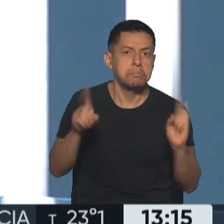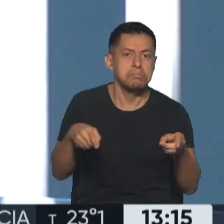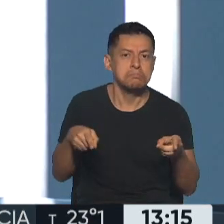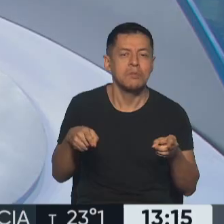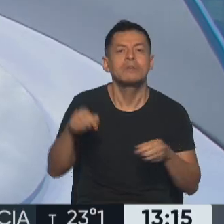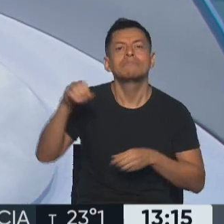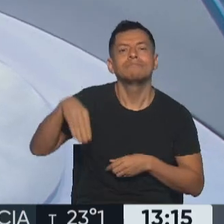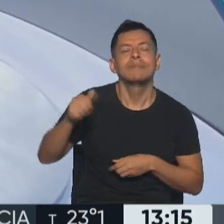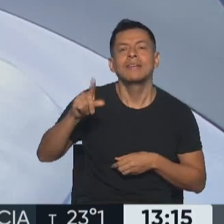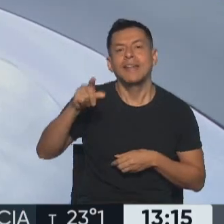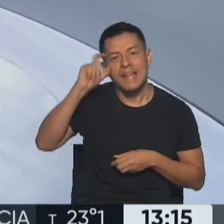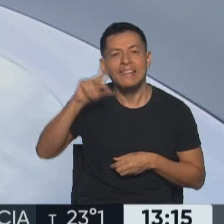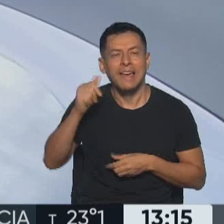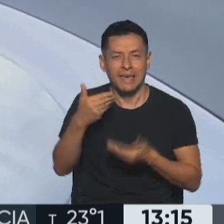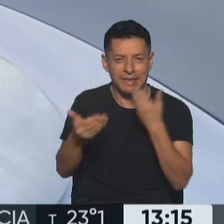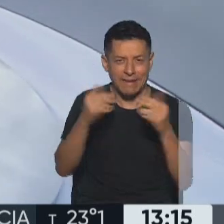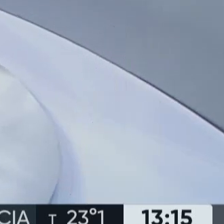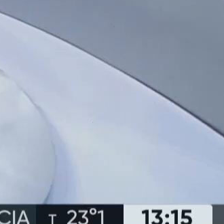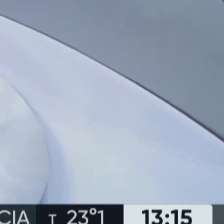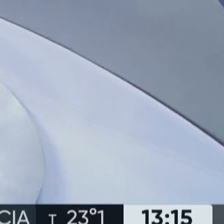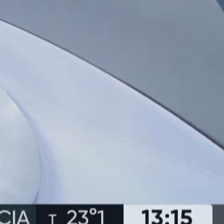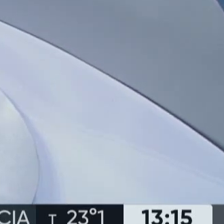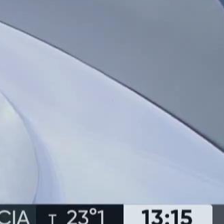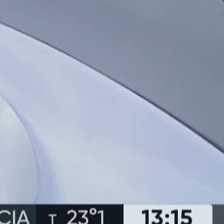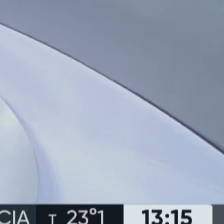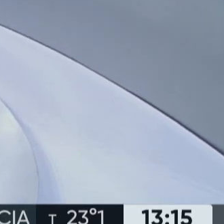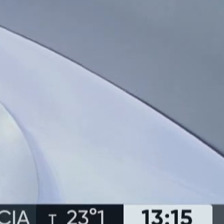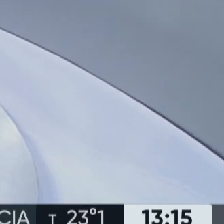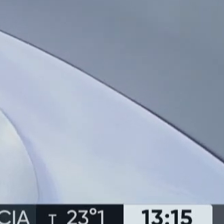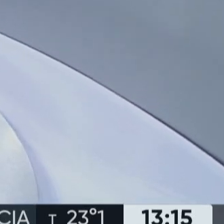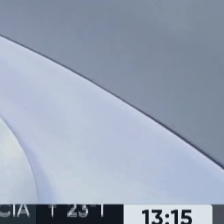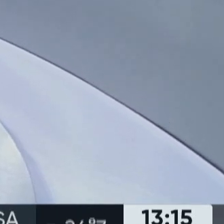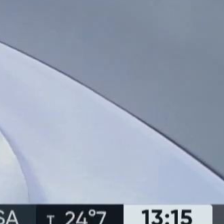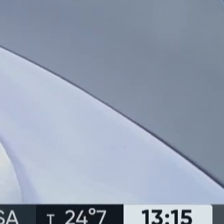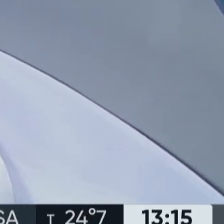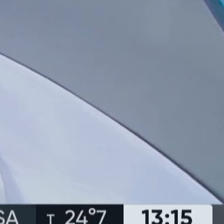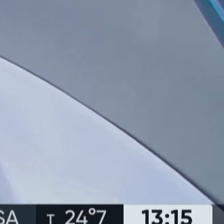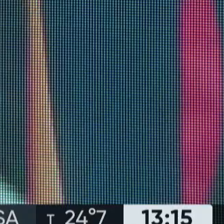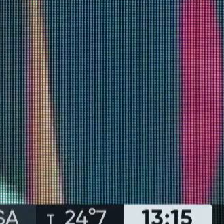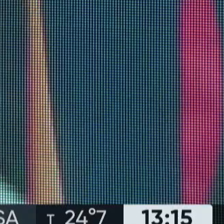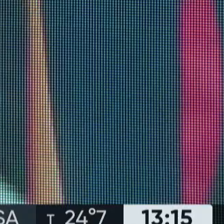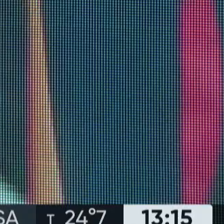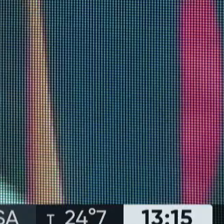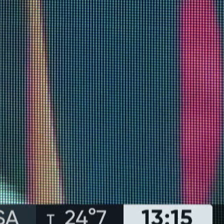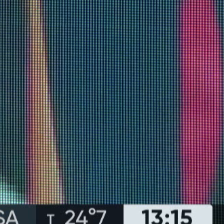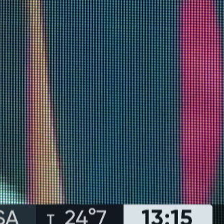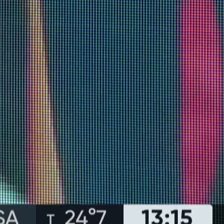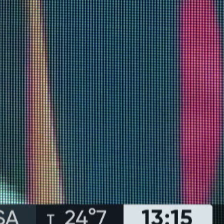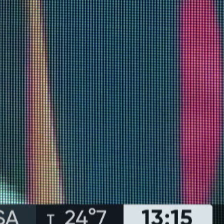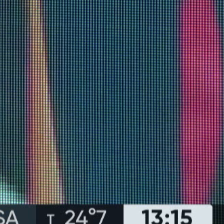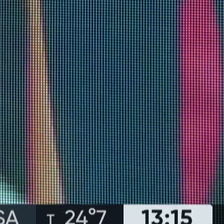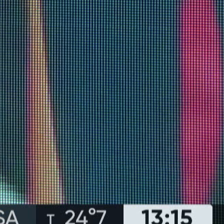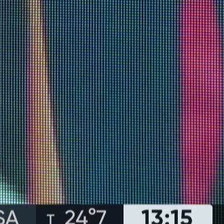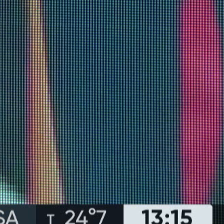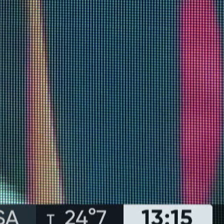leila haidar para tratar el tema que estallase borrar nuestras bicis recordemos que ella fue secuestrada por un auto por un